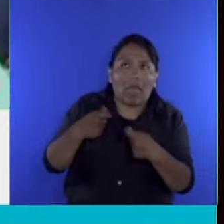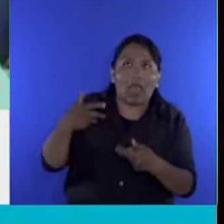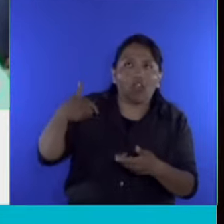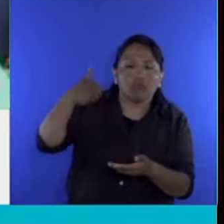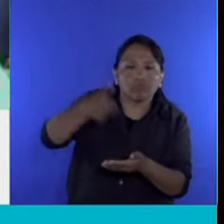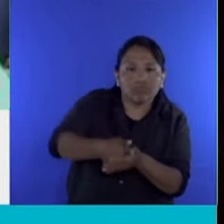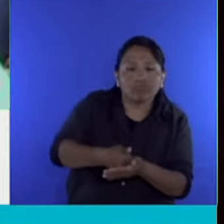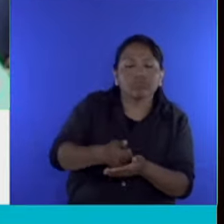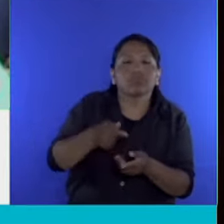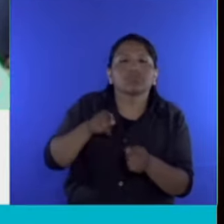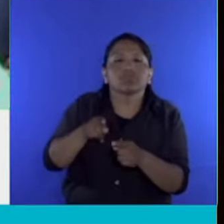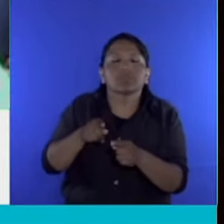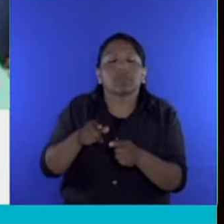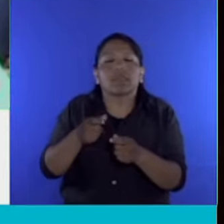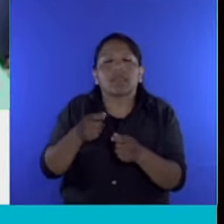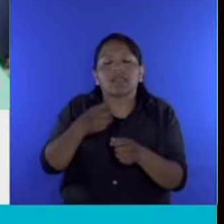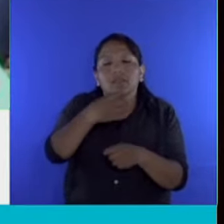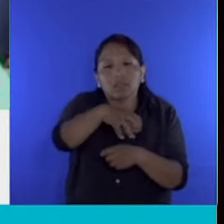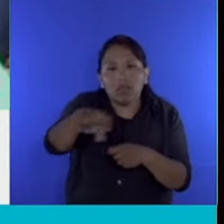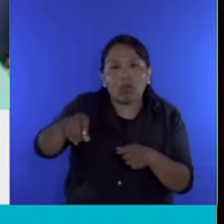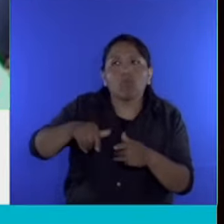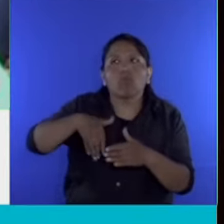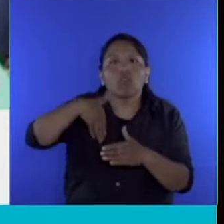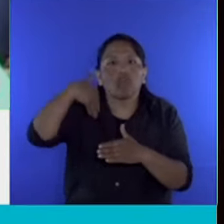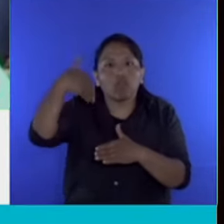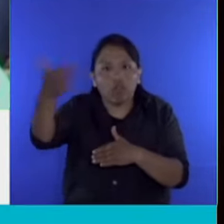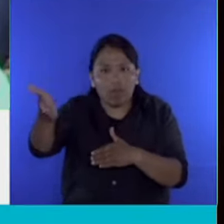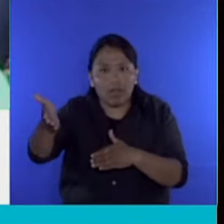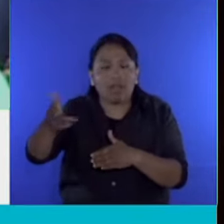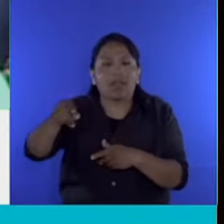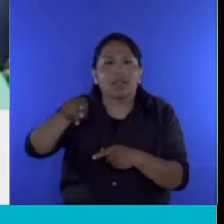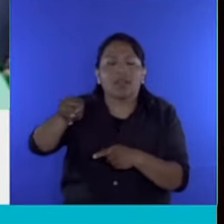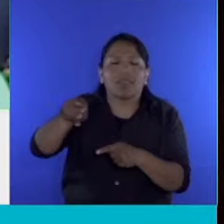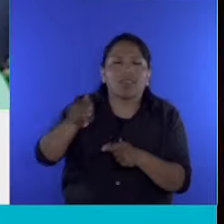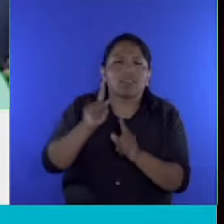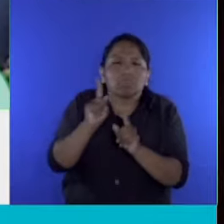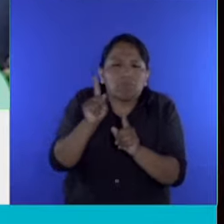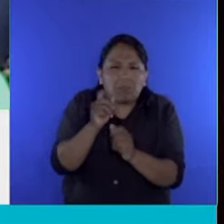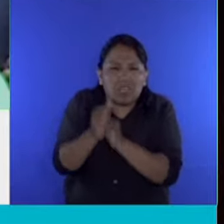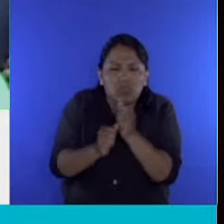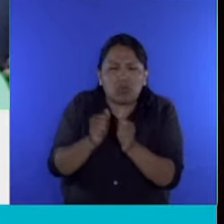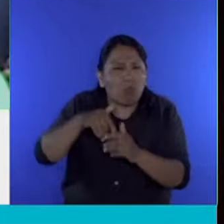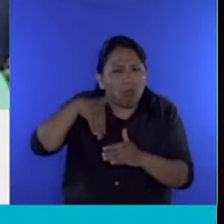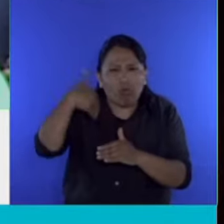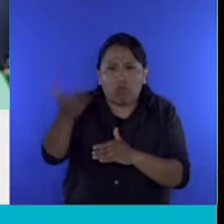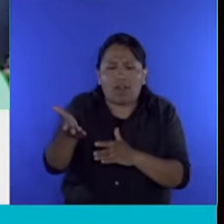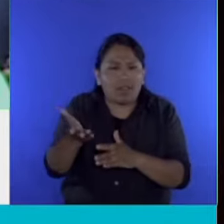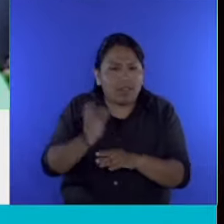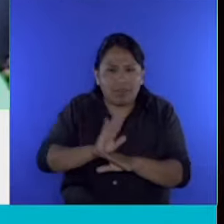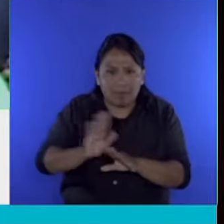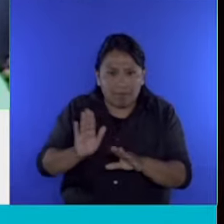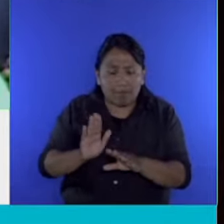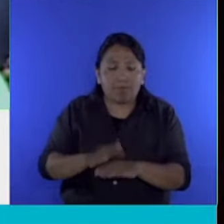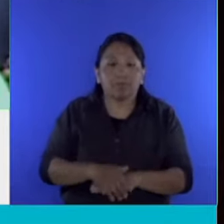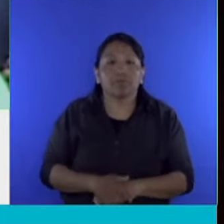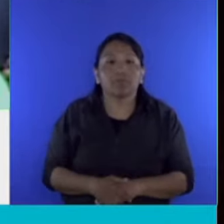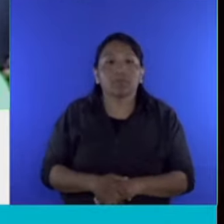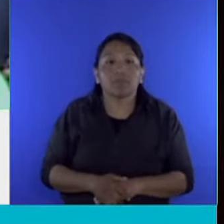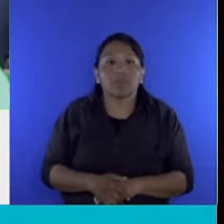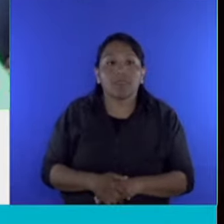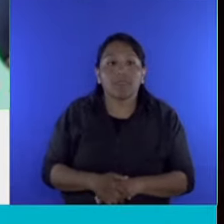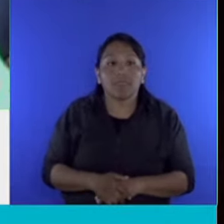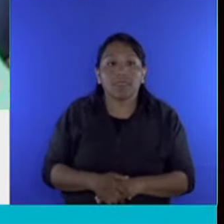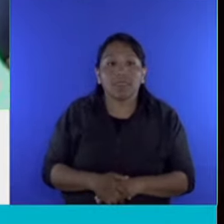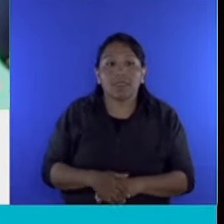cadenas de en cadenas de abastecimiento por fuera de las mismas industrias o del mismo sector audiovisual que muchas